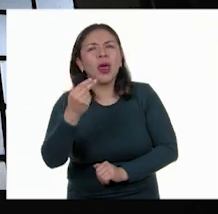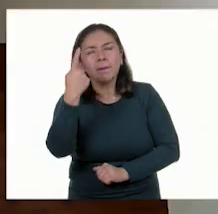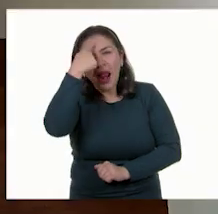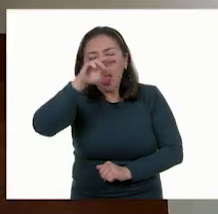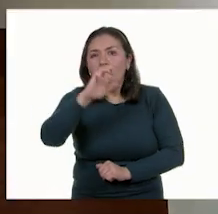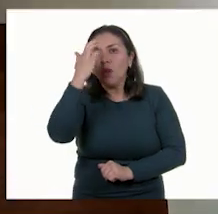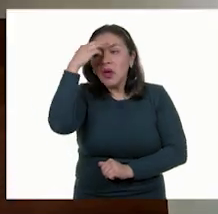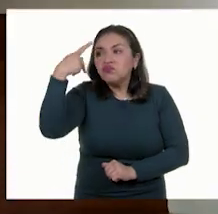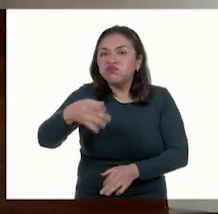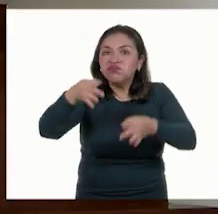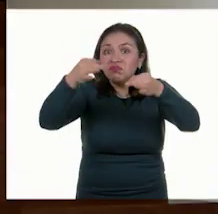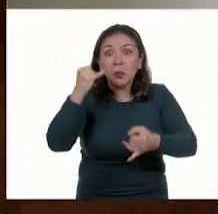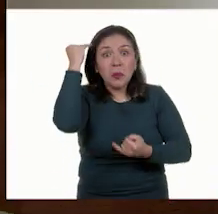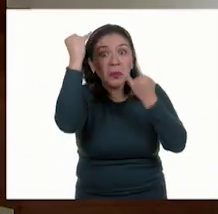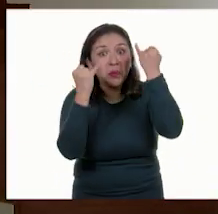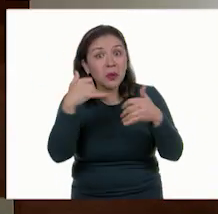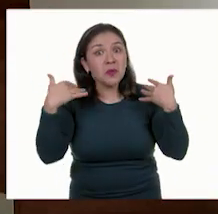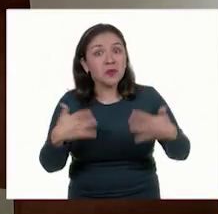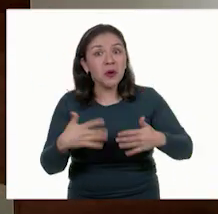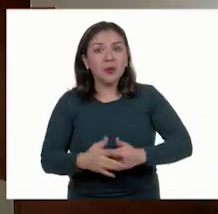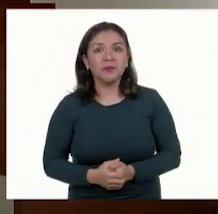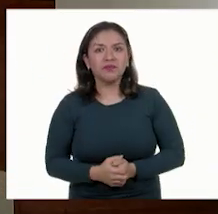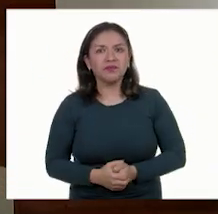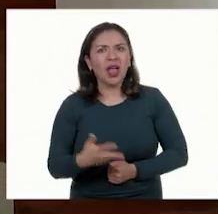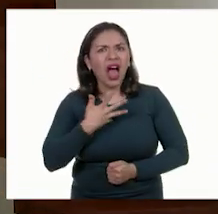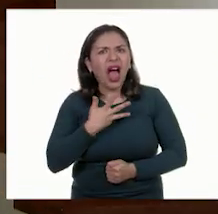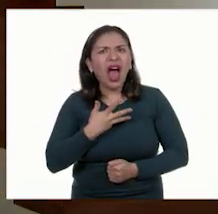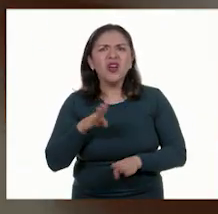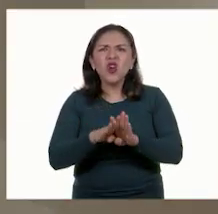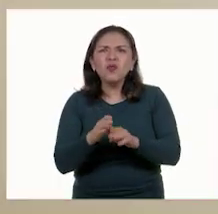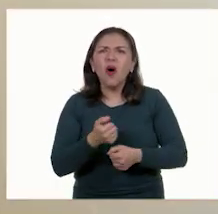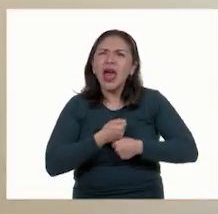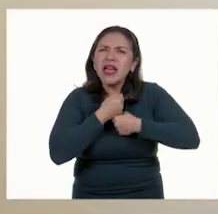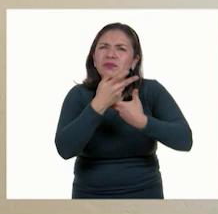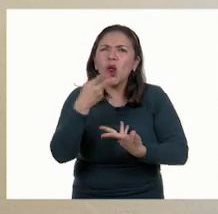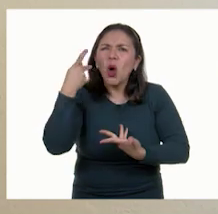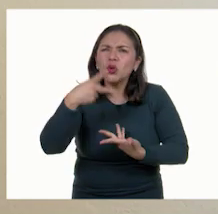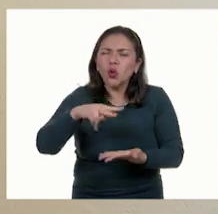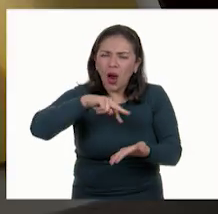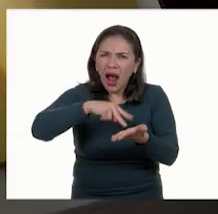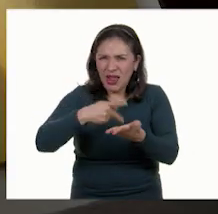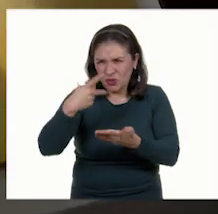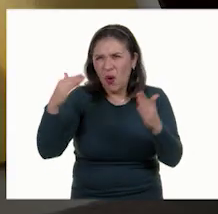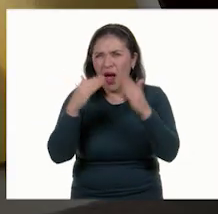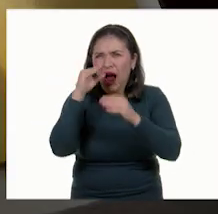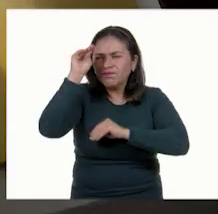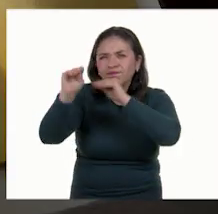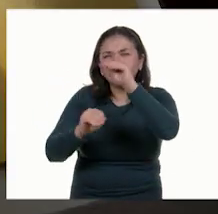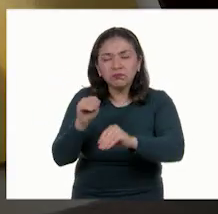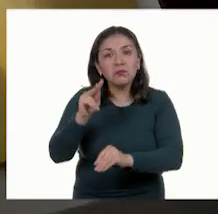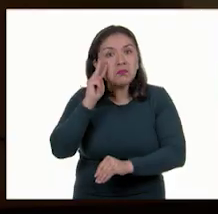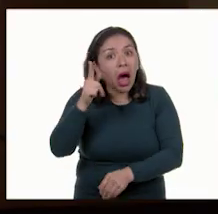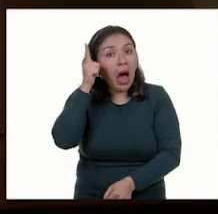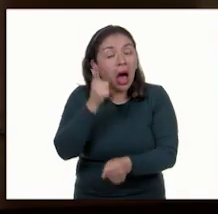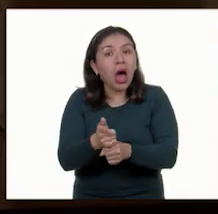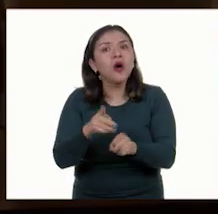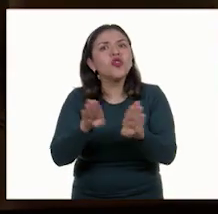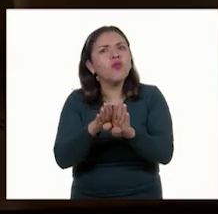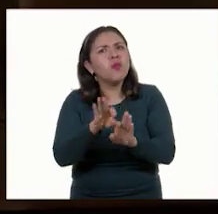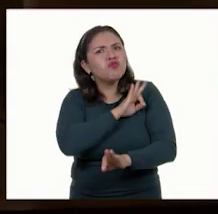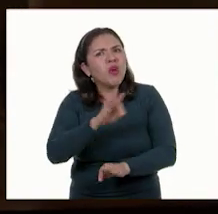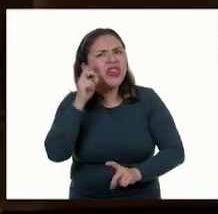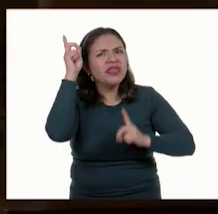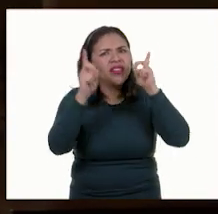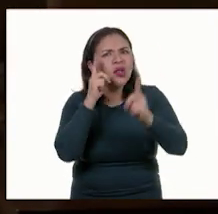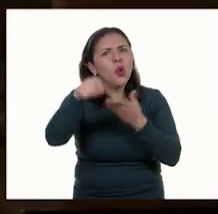reconocer su genio creativo. La suficiencia expresiva de la arquitectura de su morada evidencia su capacidad en el diseño de